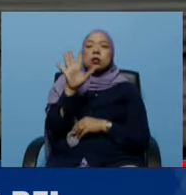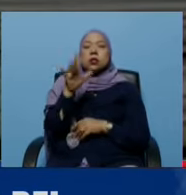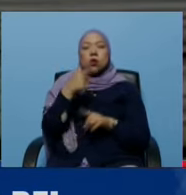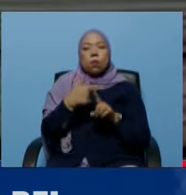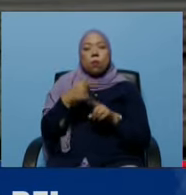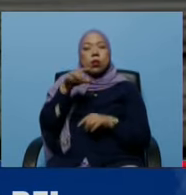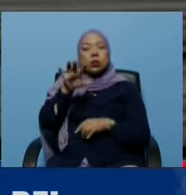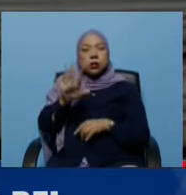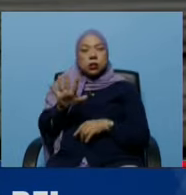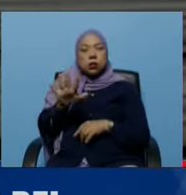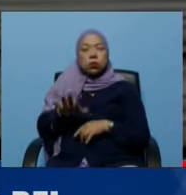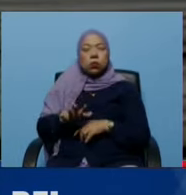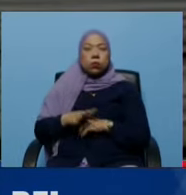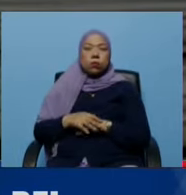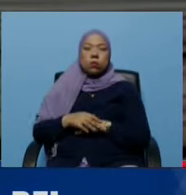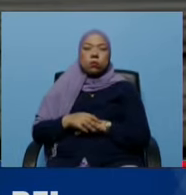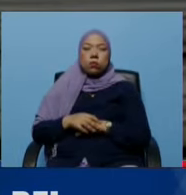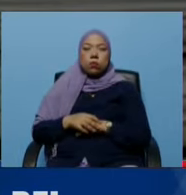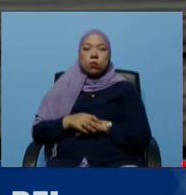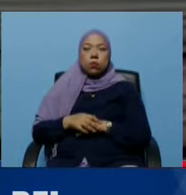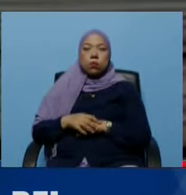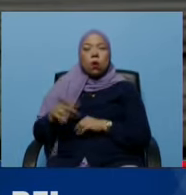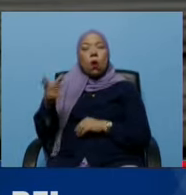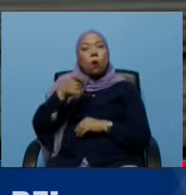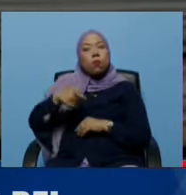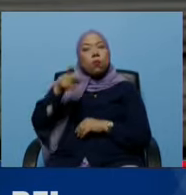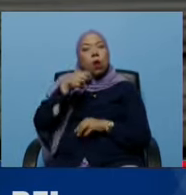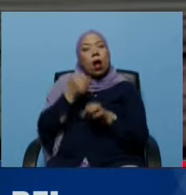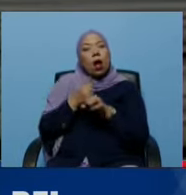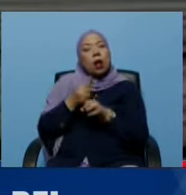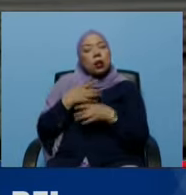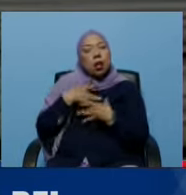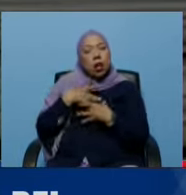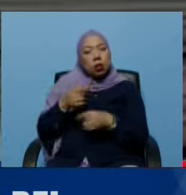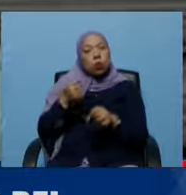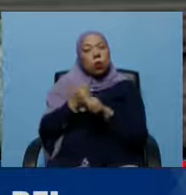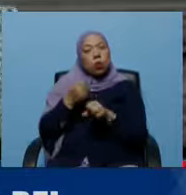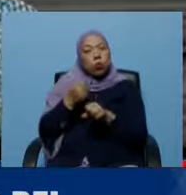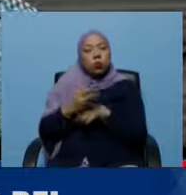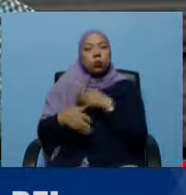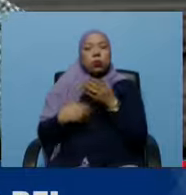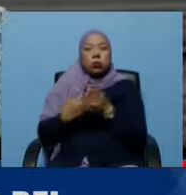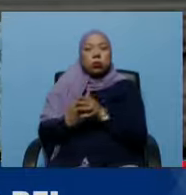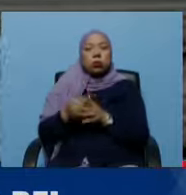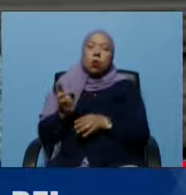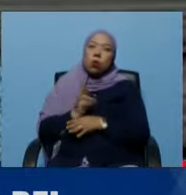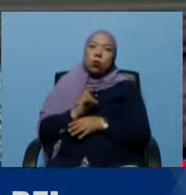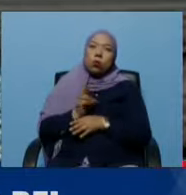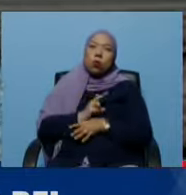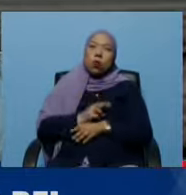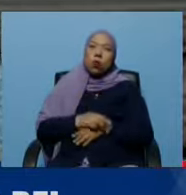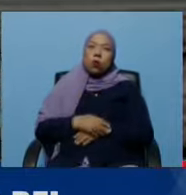5 por 5. Búsquelo, búsquelo. Entérense. Y eso queda, mira, uno.